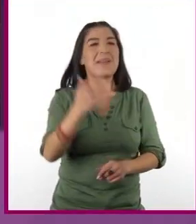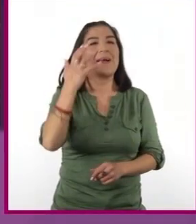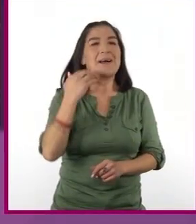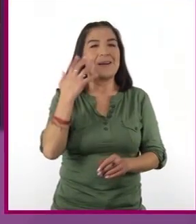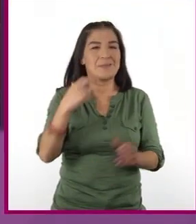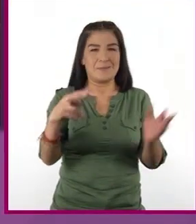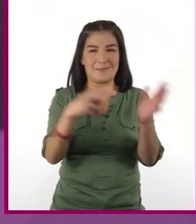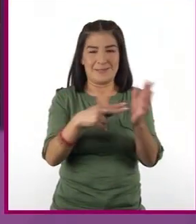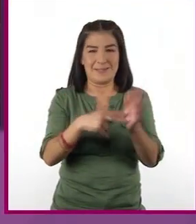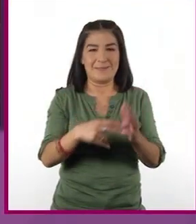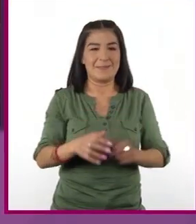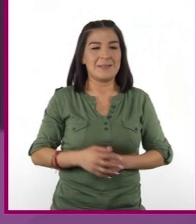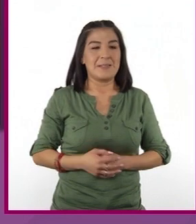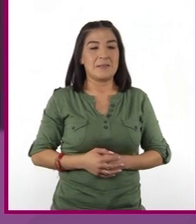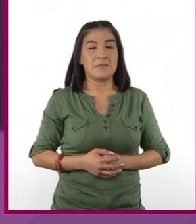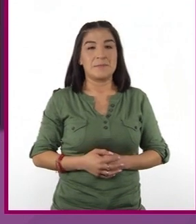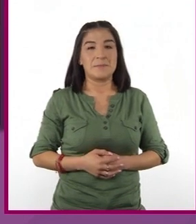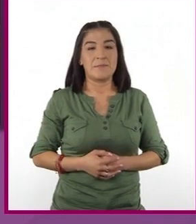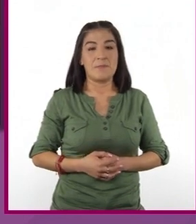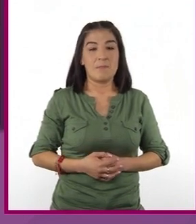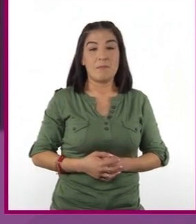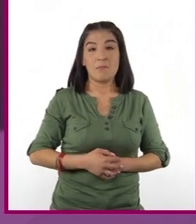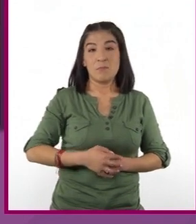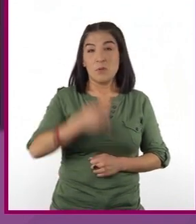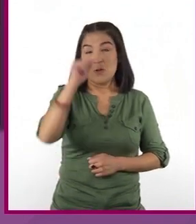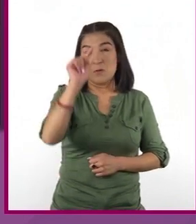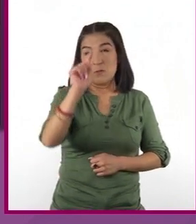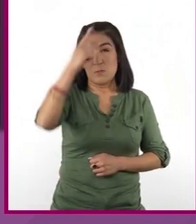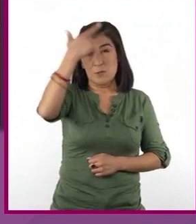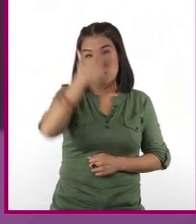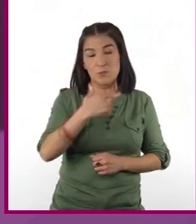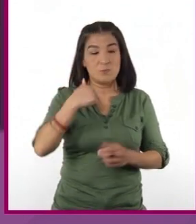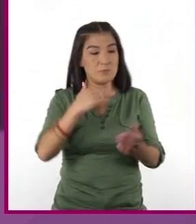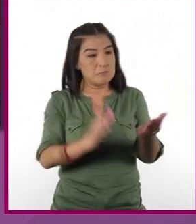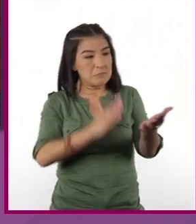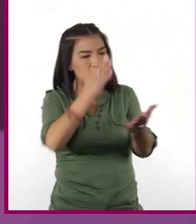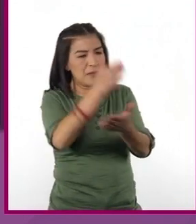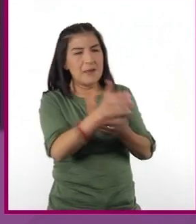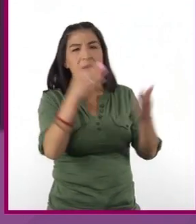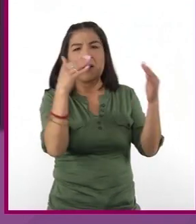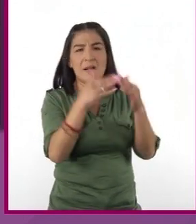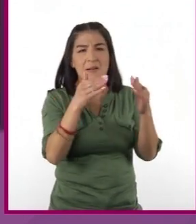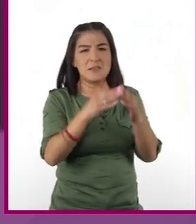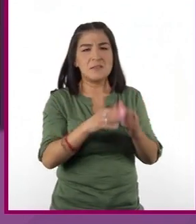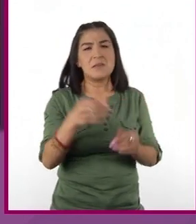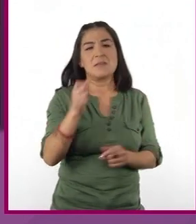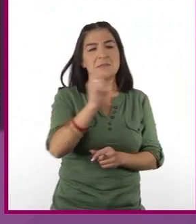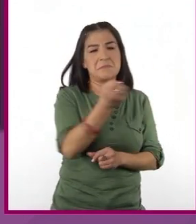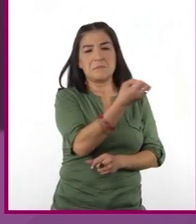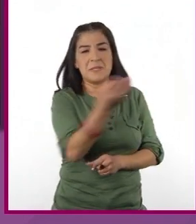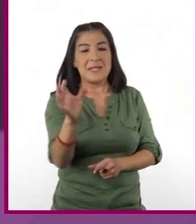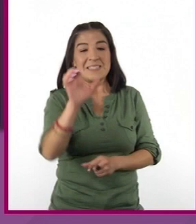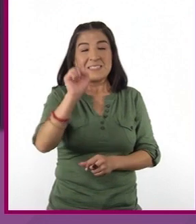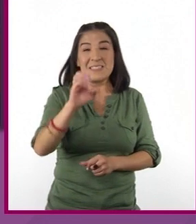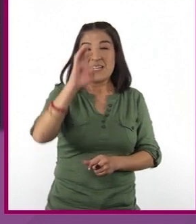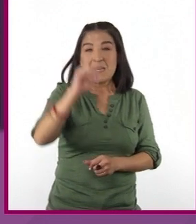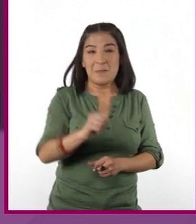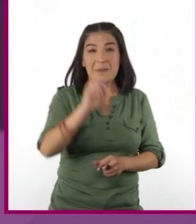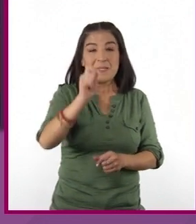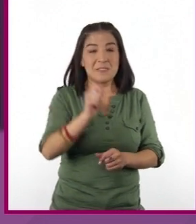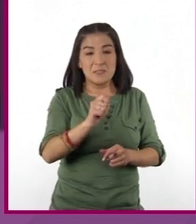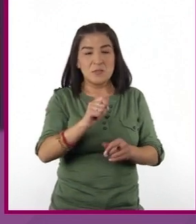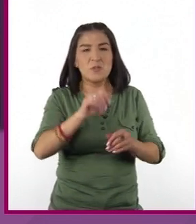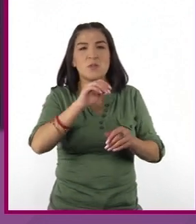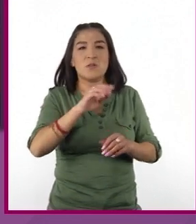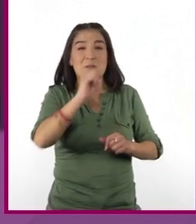negro. Una noche en que volví a casa, después de una de mis 69 correrías por la ciudad, me pareció